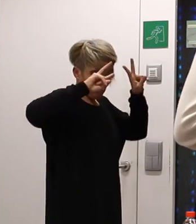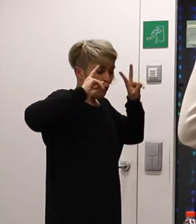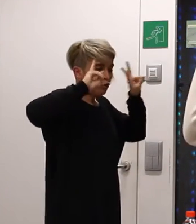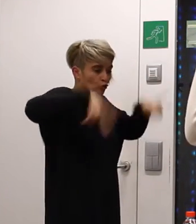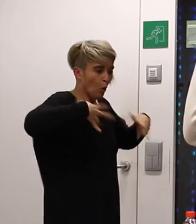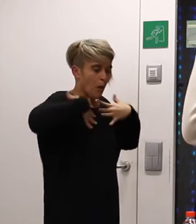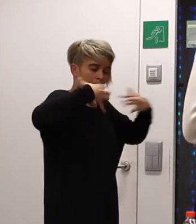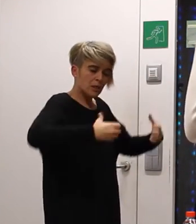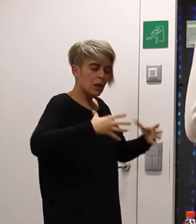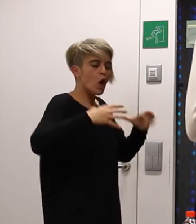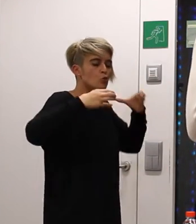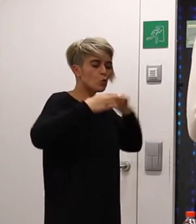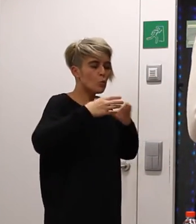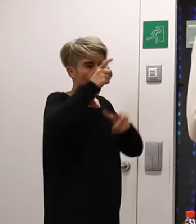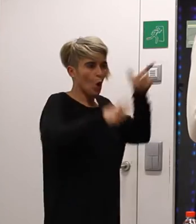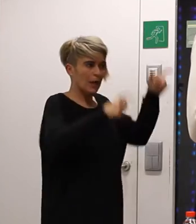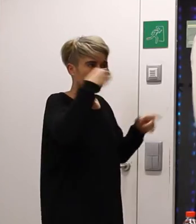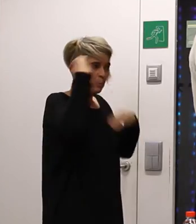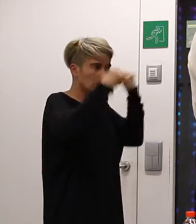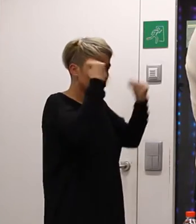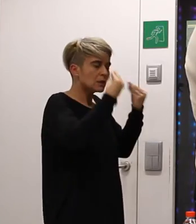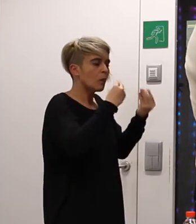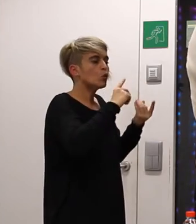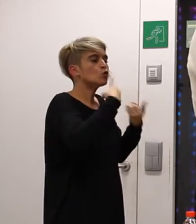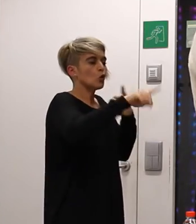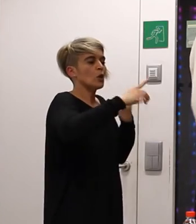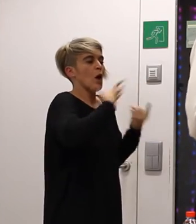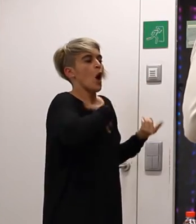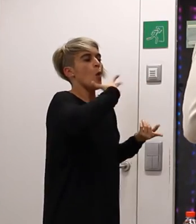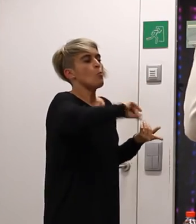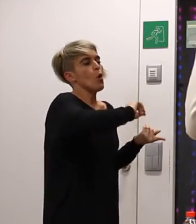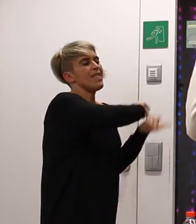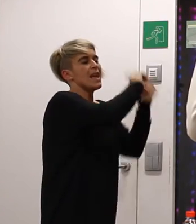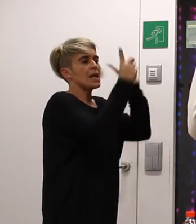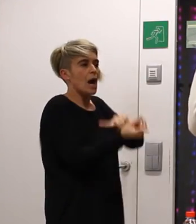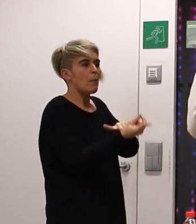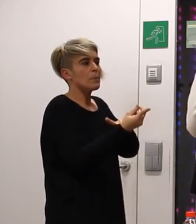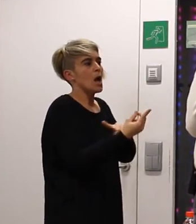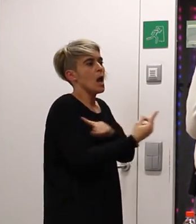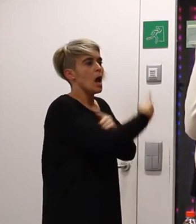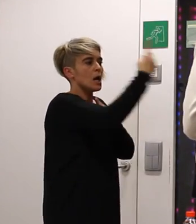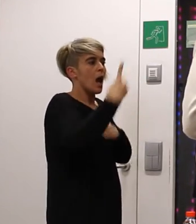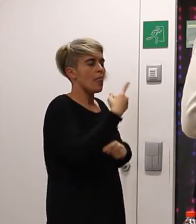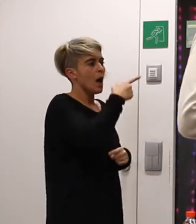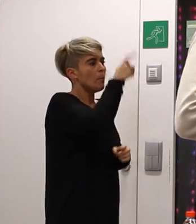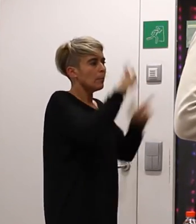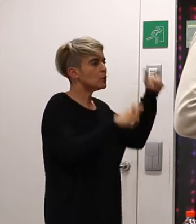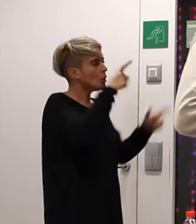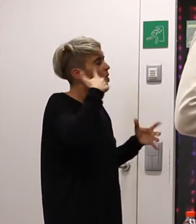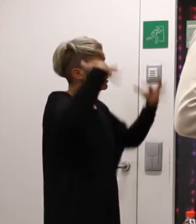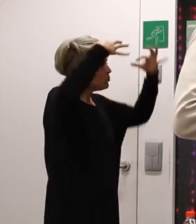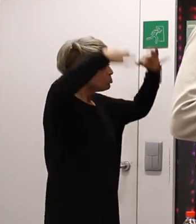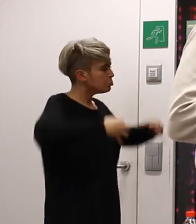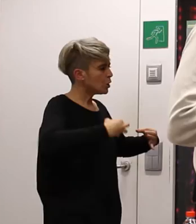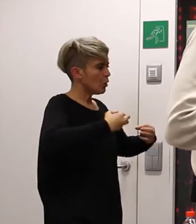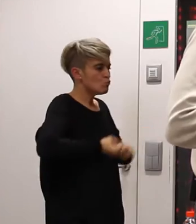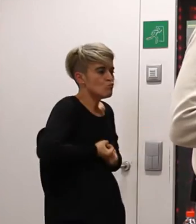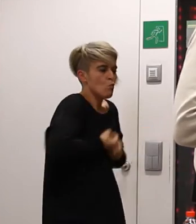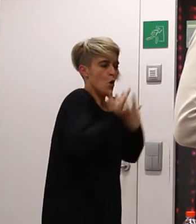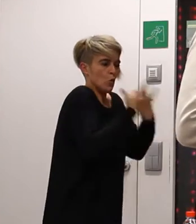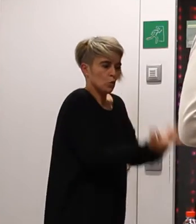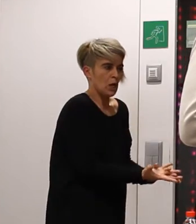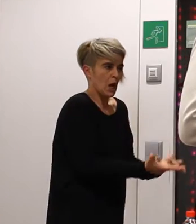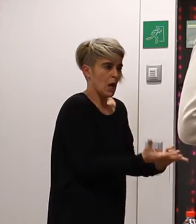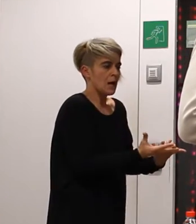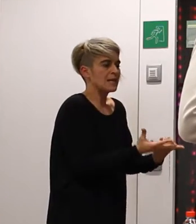cambiar las cosas, pero se cambian desde la voluntad de cada persona de cambiarlas y después desde la organización de